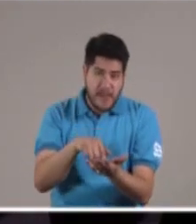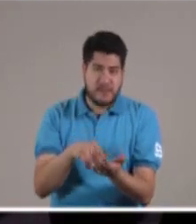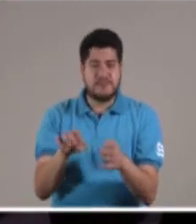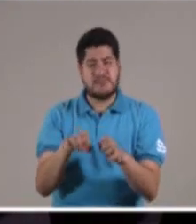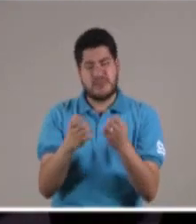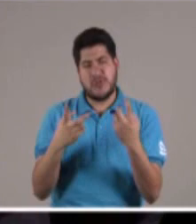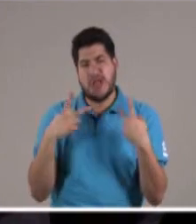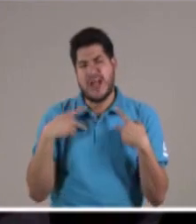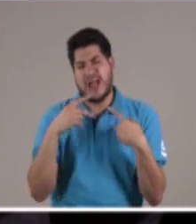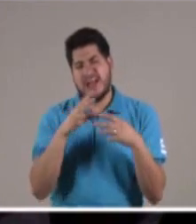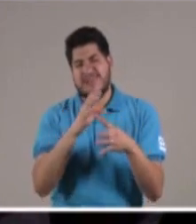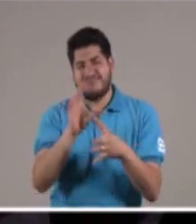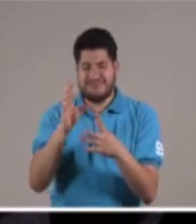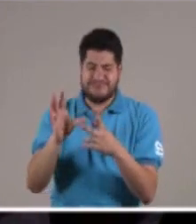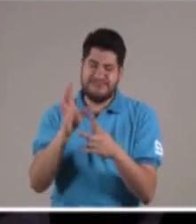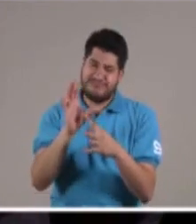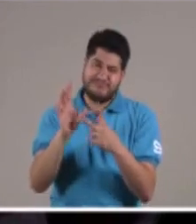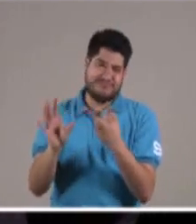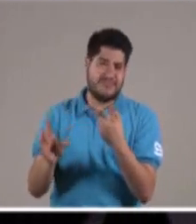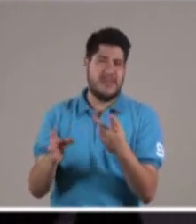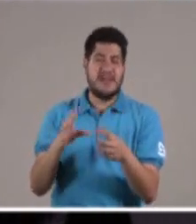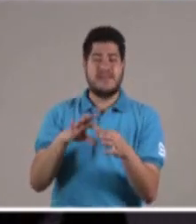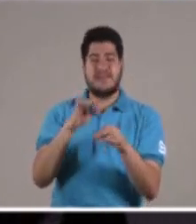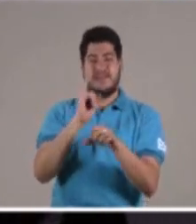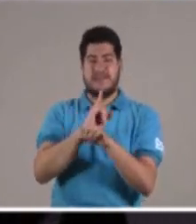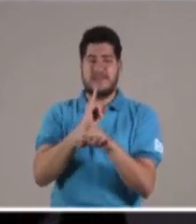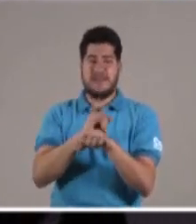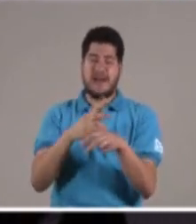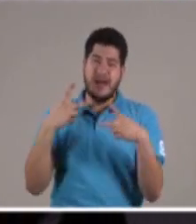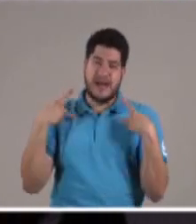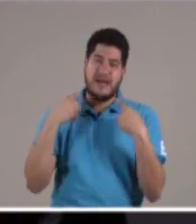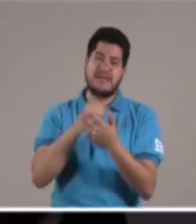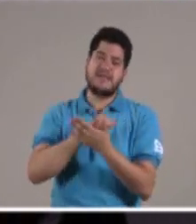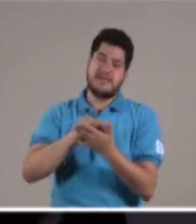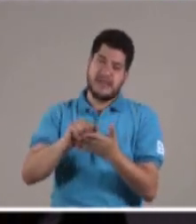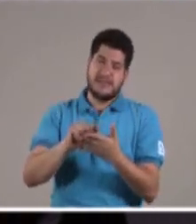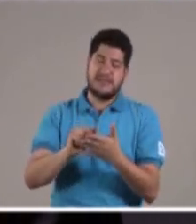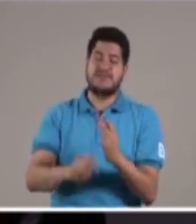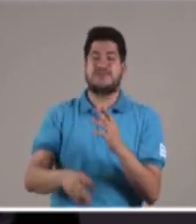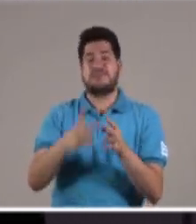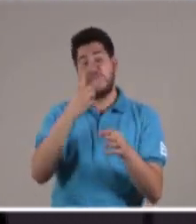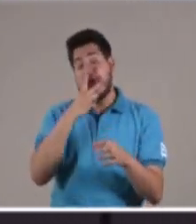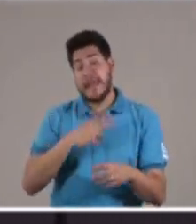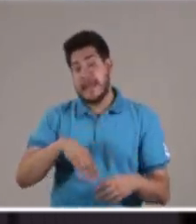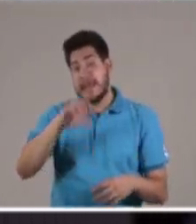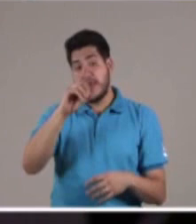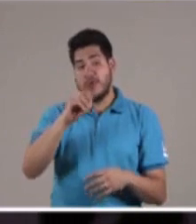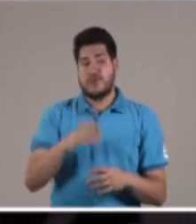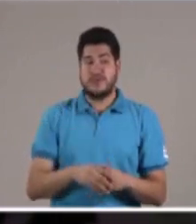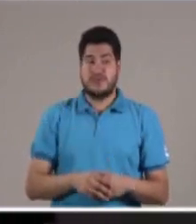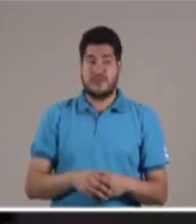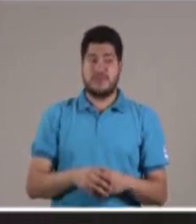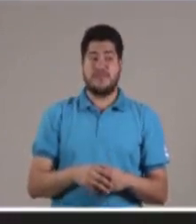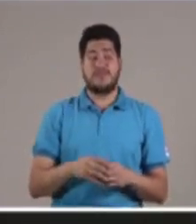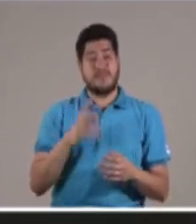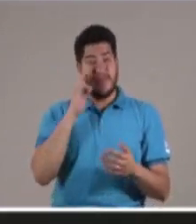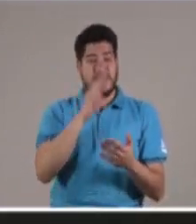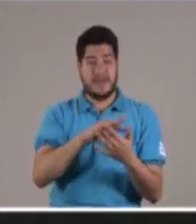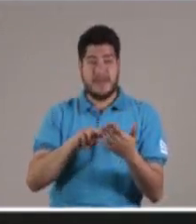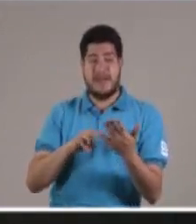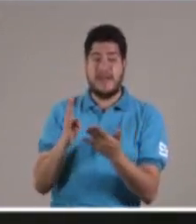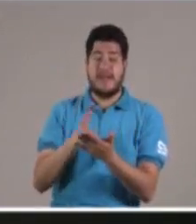inglés eso lo tenemos que entender también hay iglesia de los santos hay iglesia de los primogénitos dice la Biblia